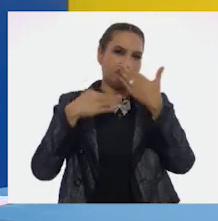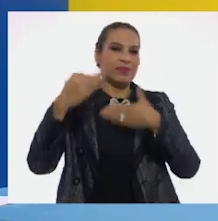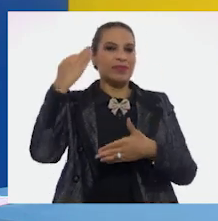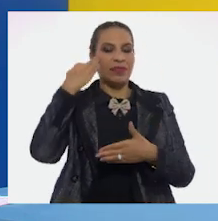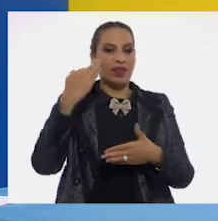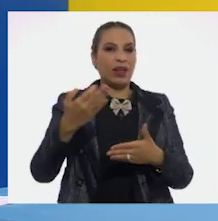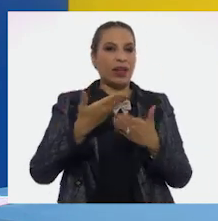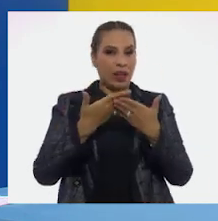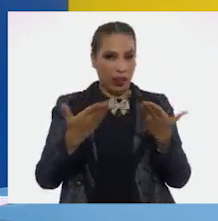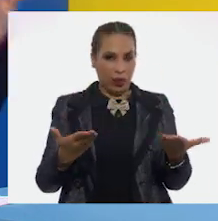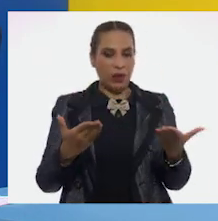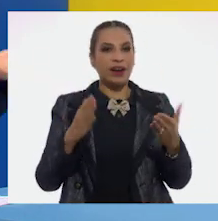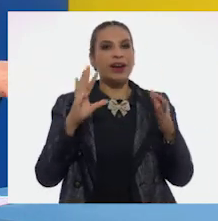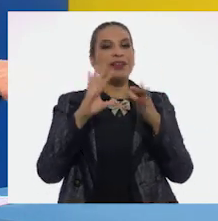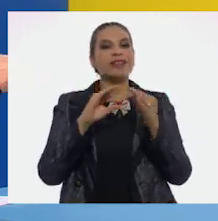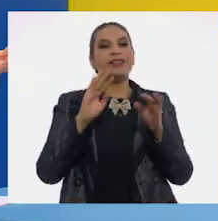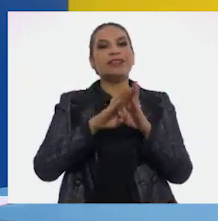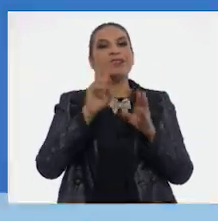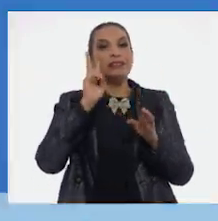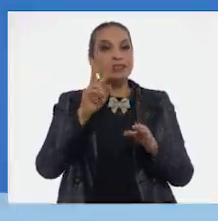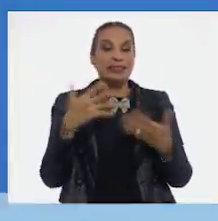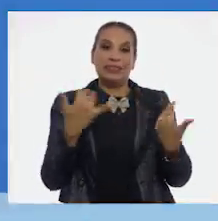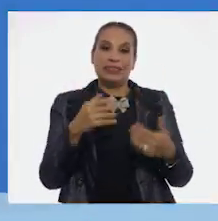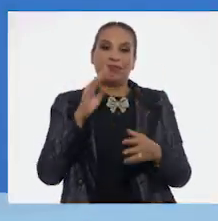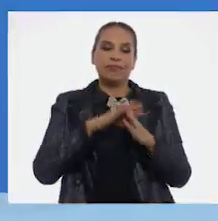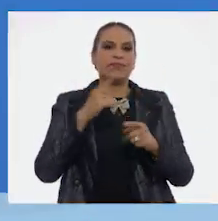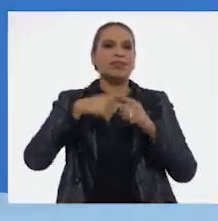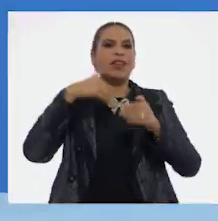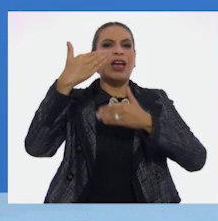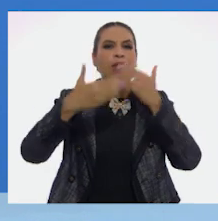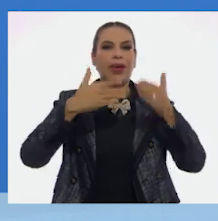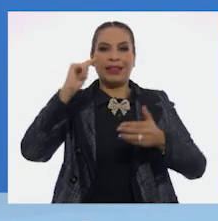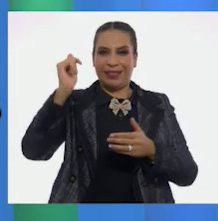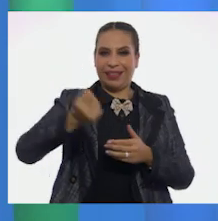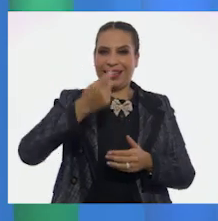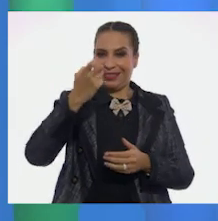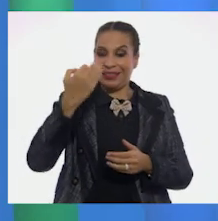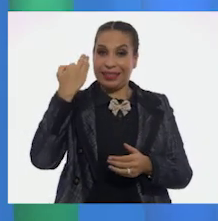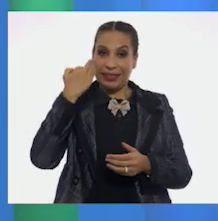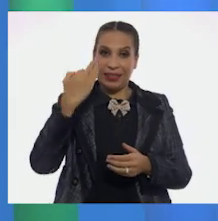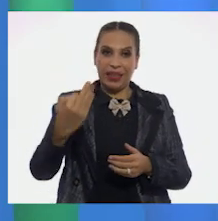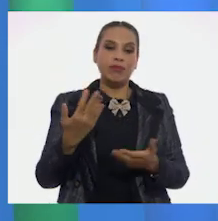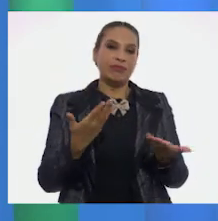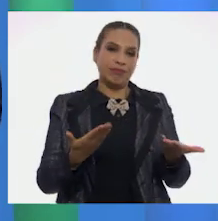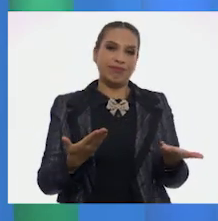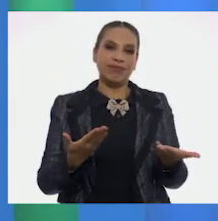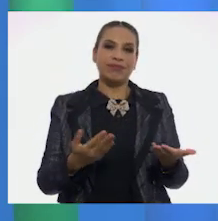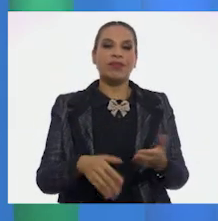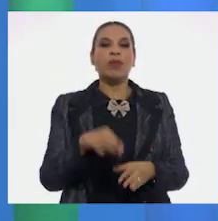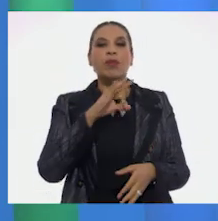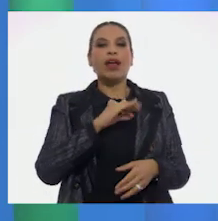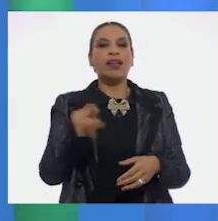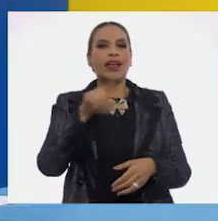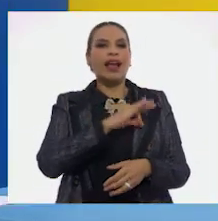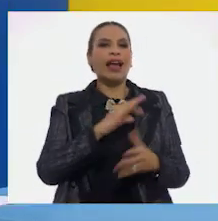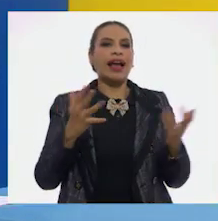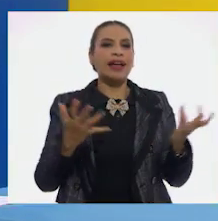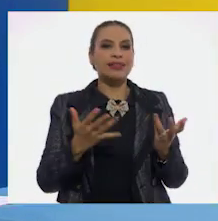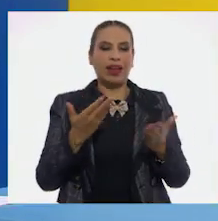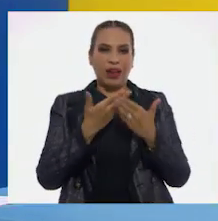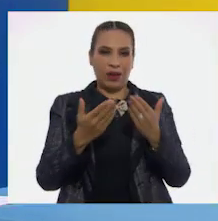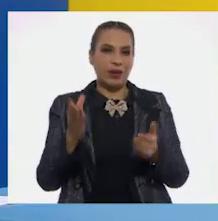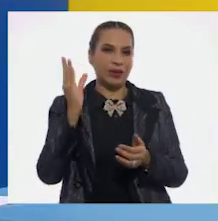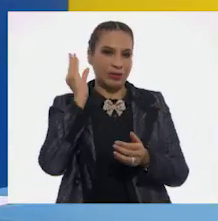tiempo hemos estudiado? La de Díaz. Los avances tecnológicos de esta época, precisamente, nos permiten hacerlo.